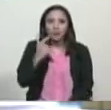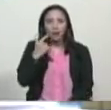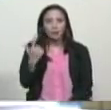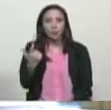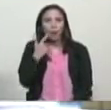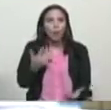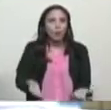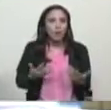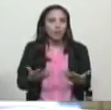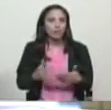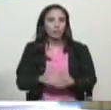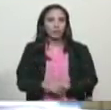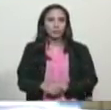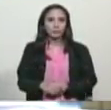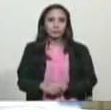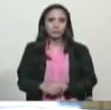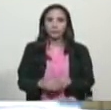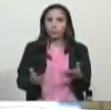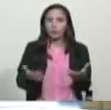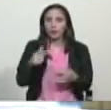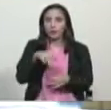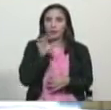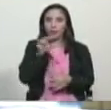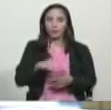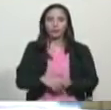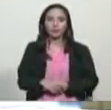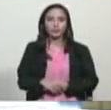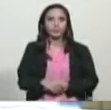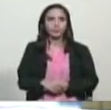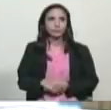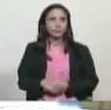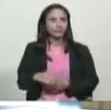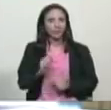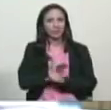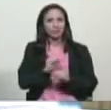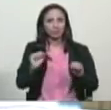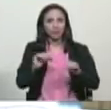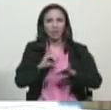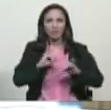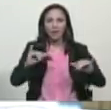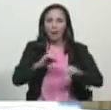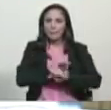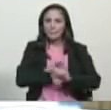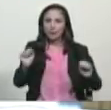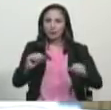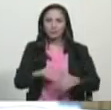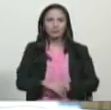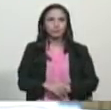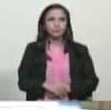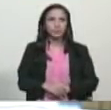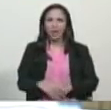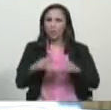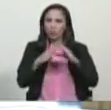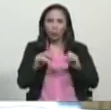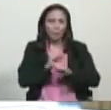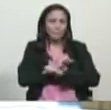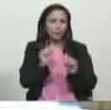apremiante, urgente, de nuestro país, para romper todos los lazos que vayamos rompiendo, todos los